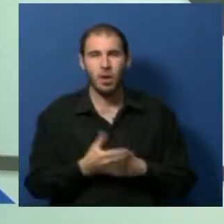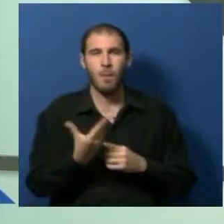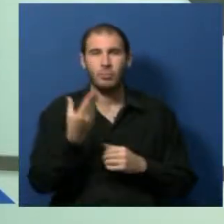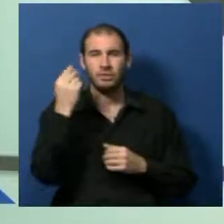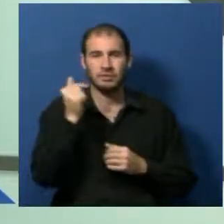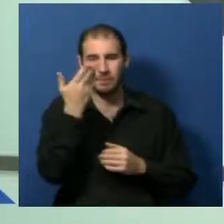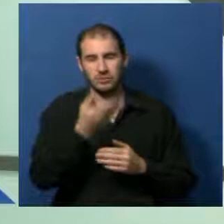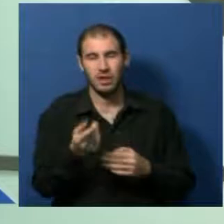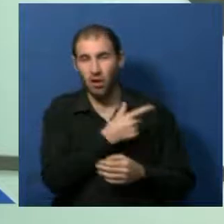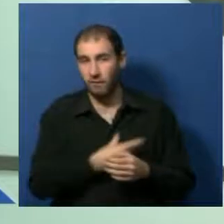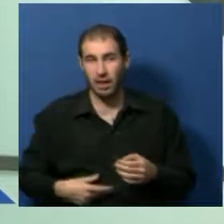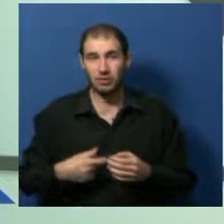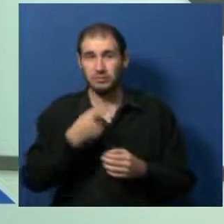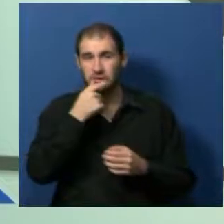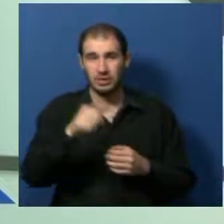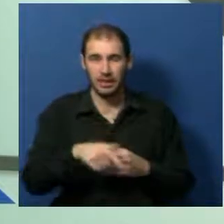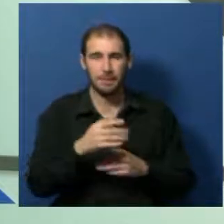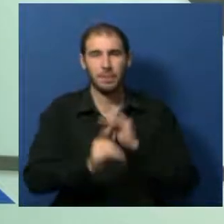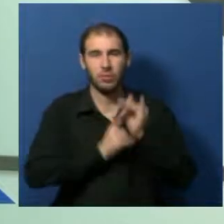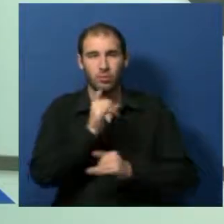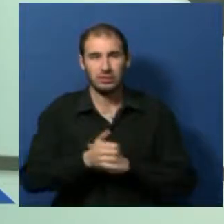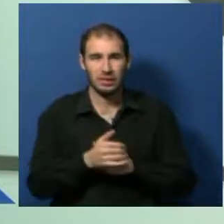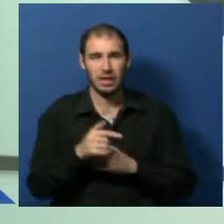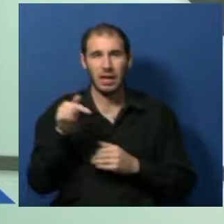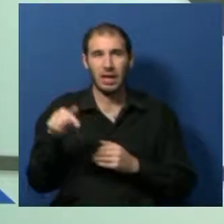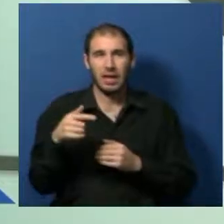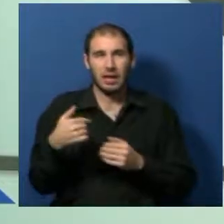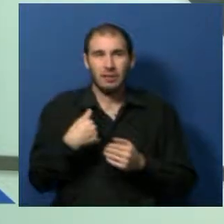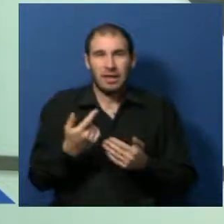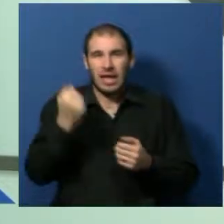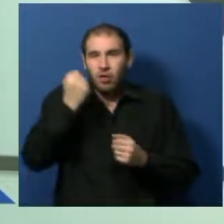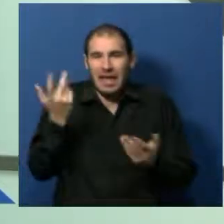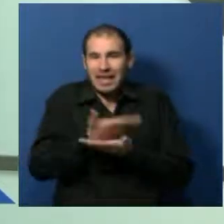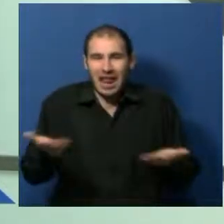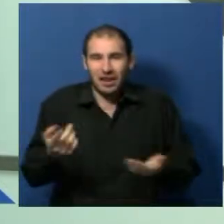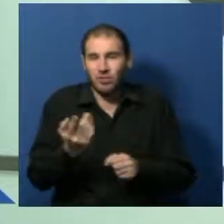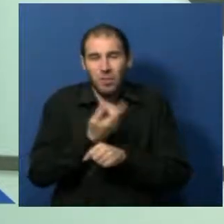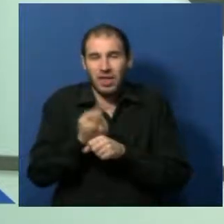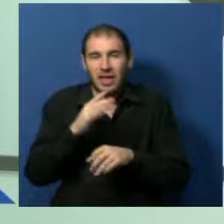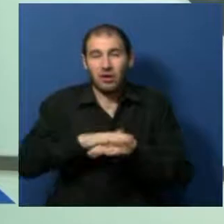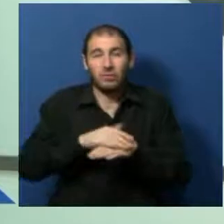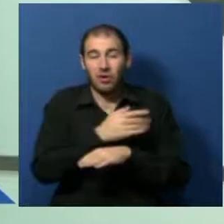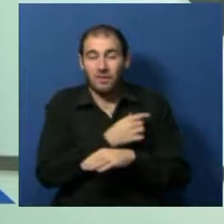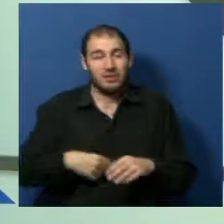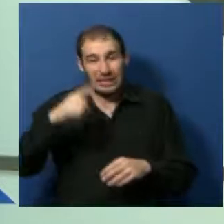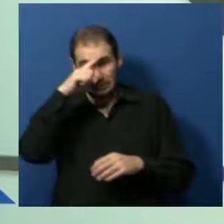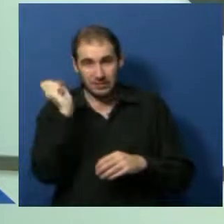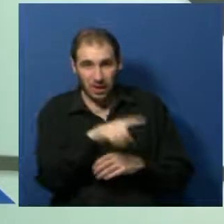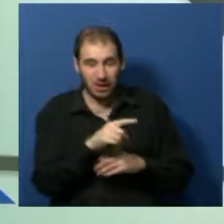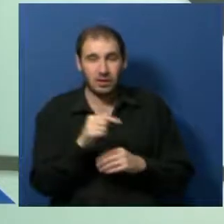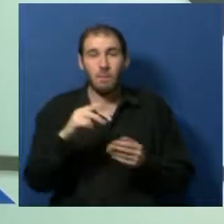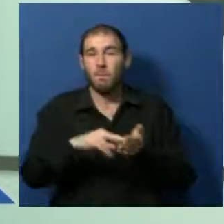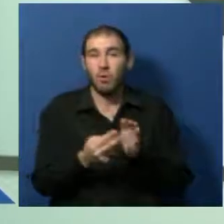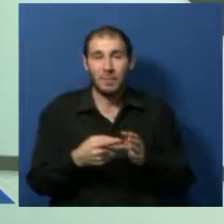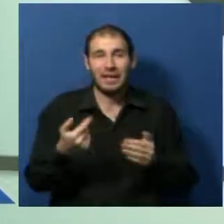veces funcionarios, el propio gobernador en la provincia de Mendoza dice que él no tiene en sus manos la macroeconomía, es mucha la responsabilidad del gobierno nacional y que temas o